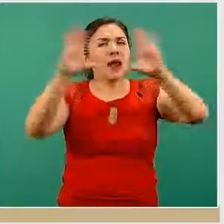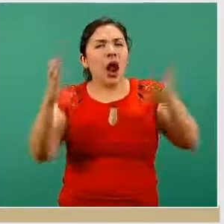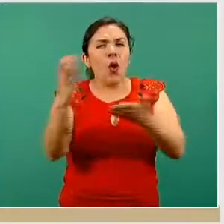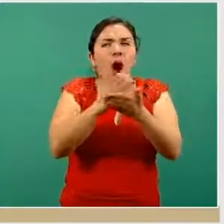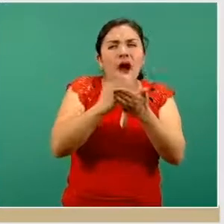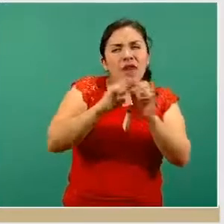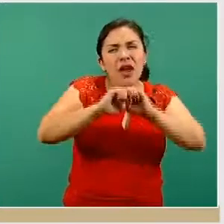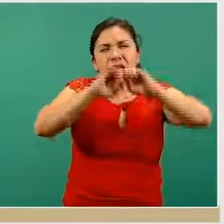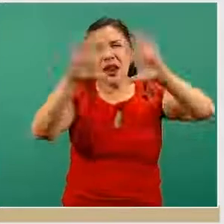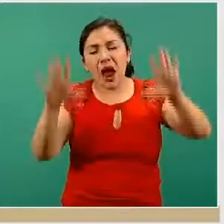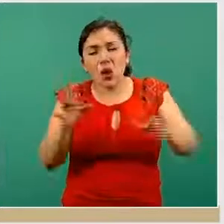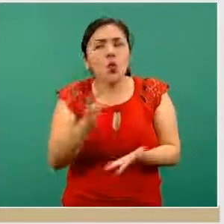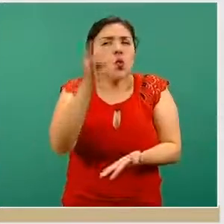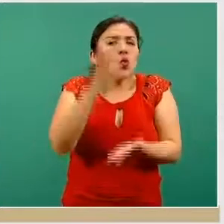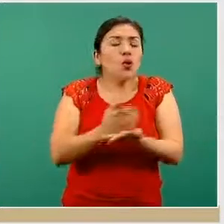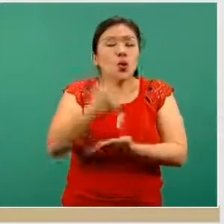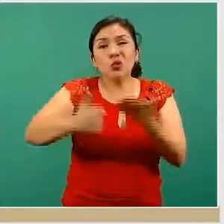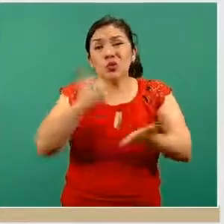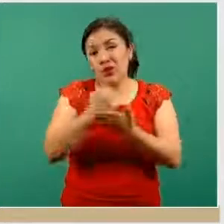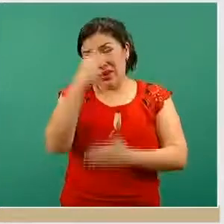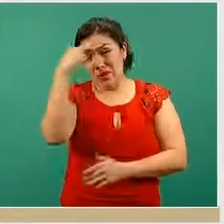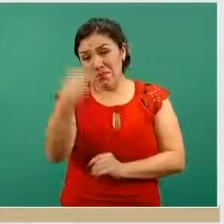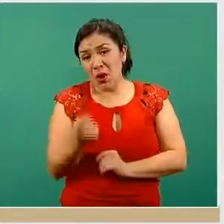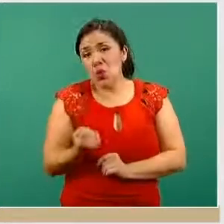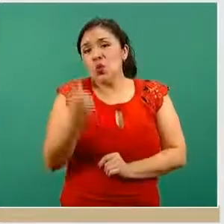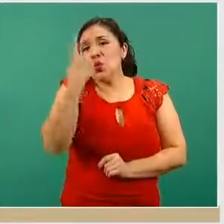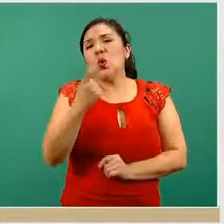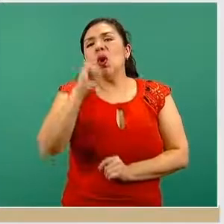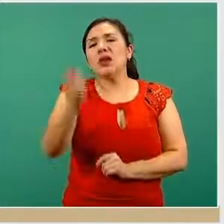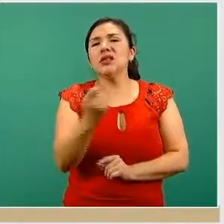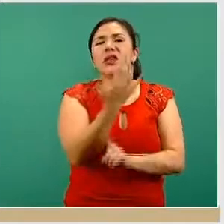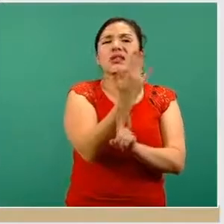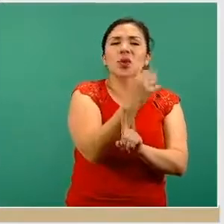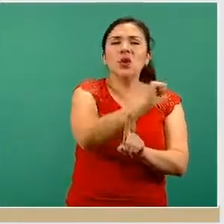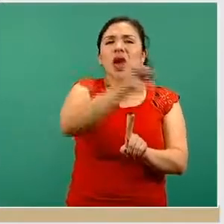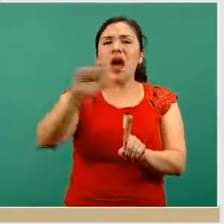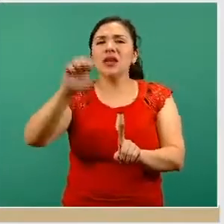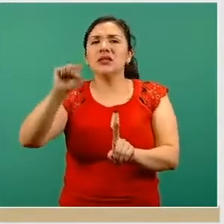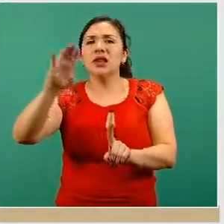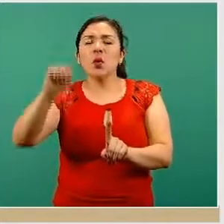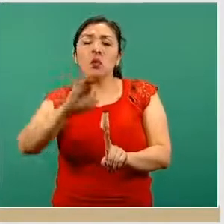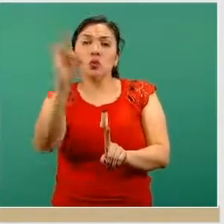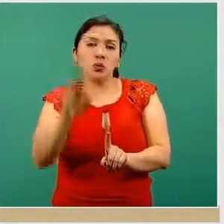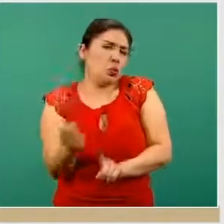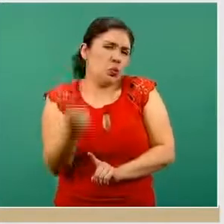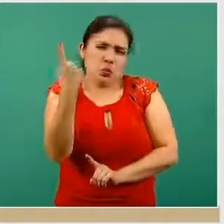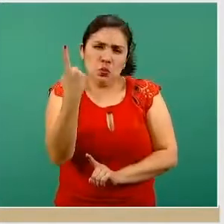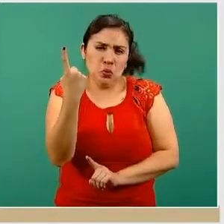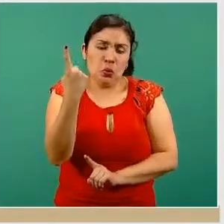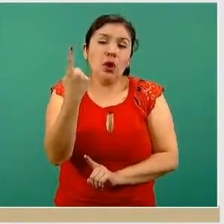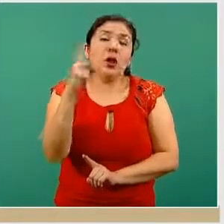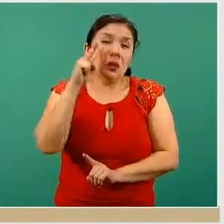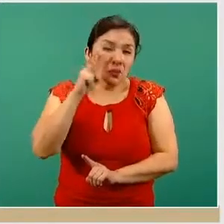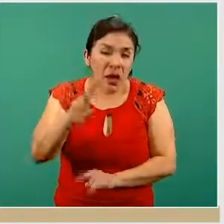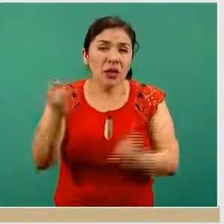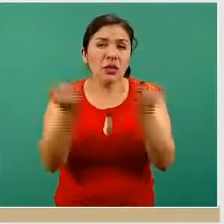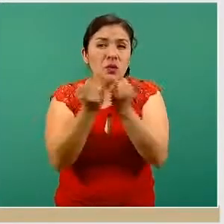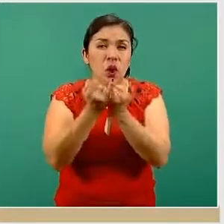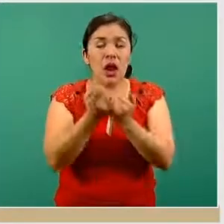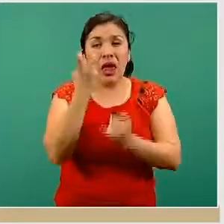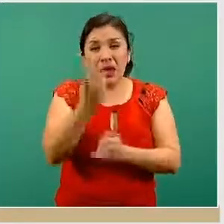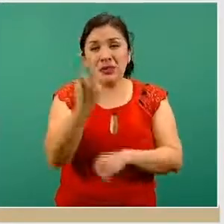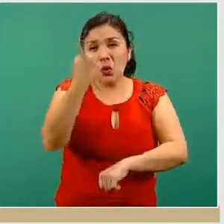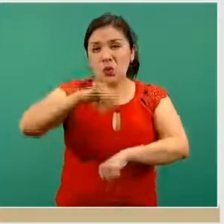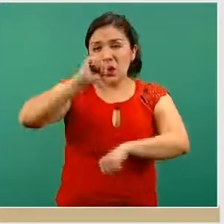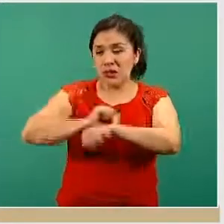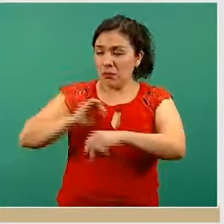claro. Tan solo la Ciudad de México se encuentra en el rango de 50 a 69%. Si observamos durante la